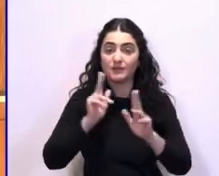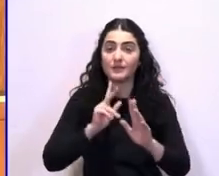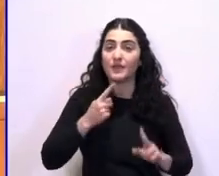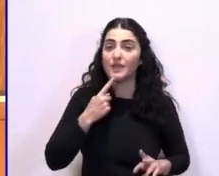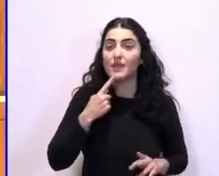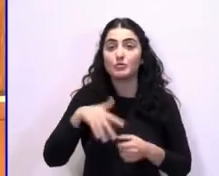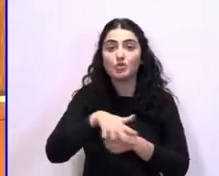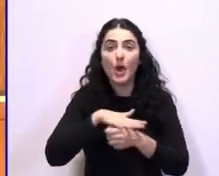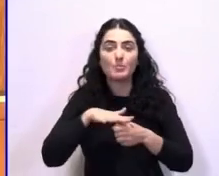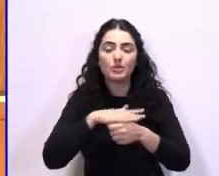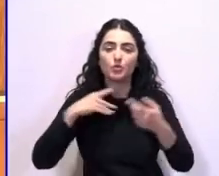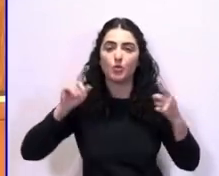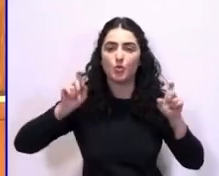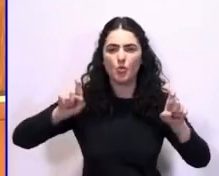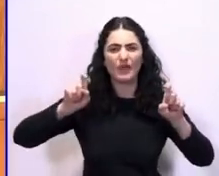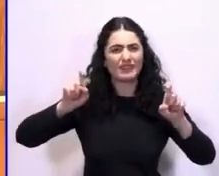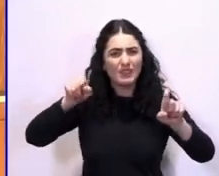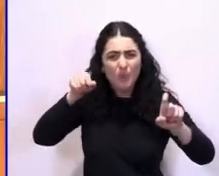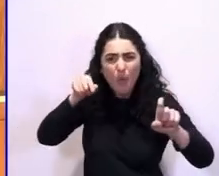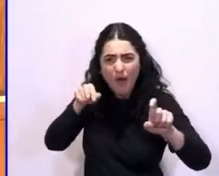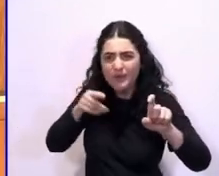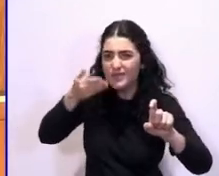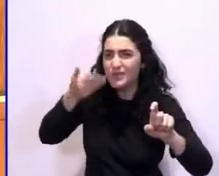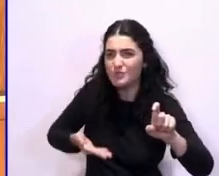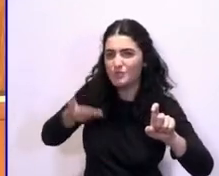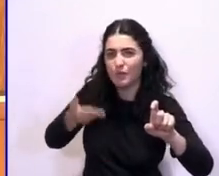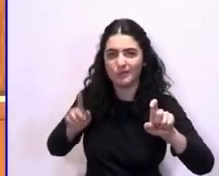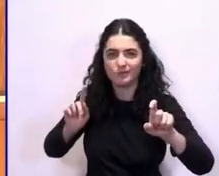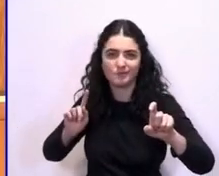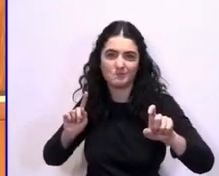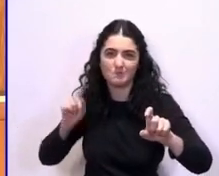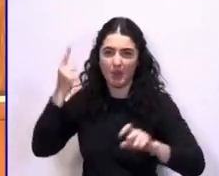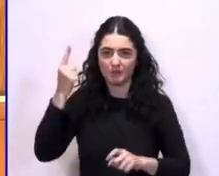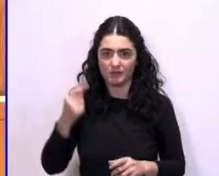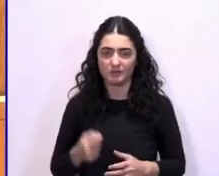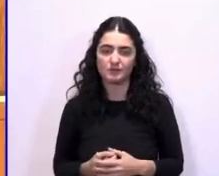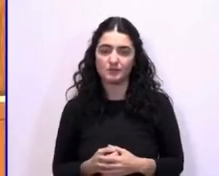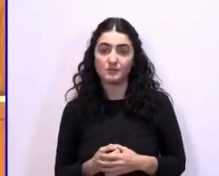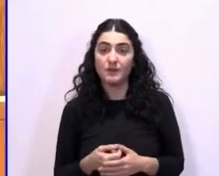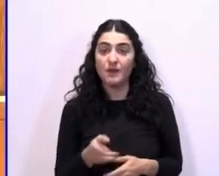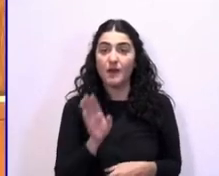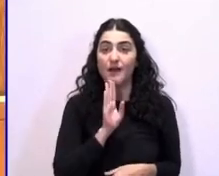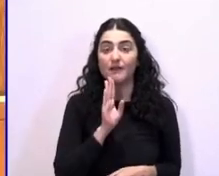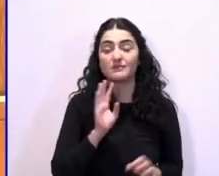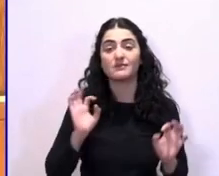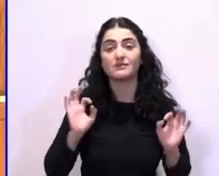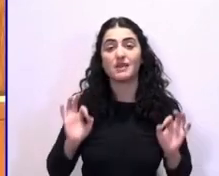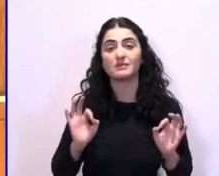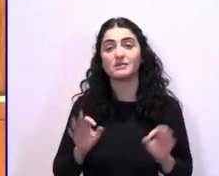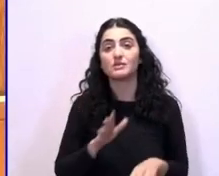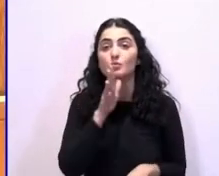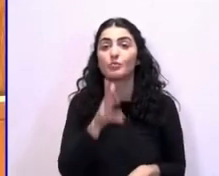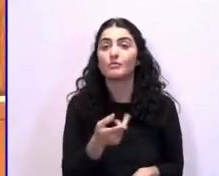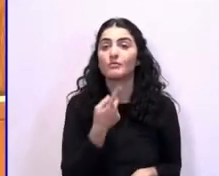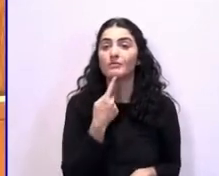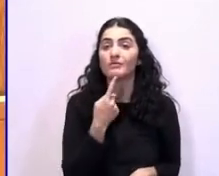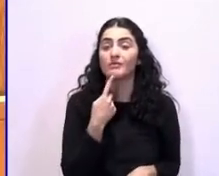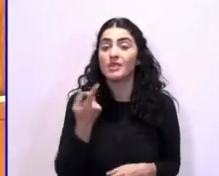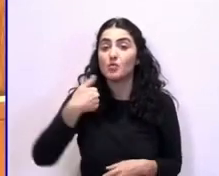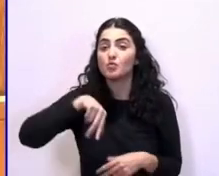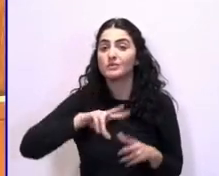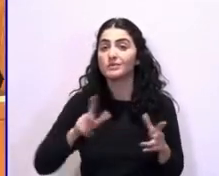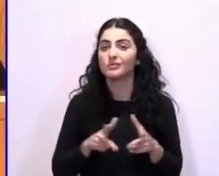creemos que es aún más importante en el ámbito educativo. Y esto es así porque decía que cada vez nuestra